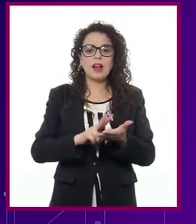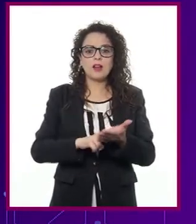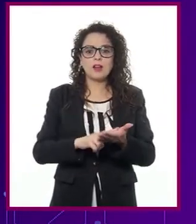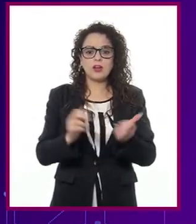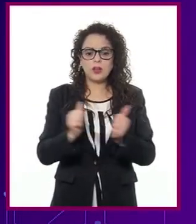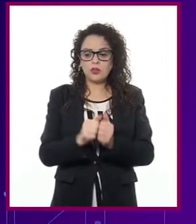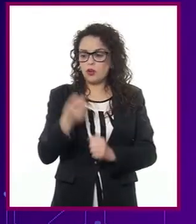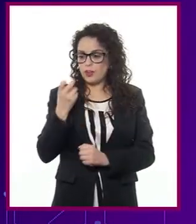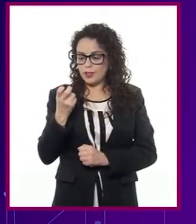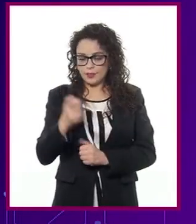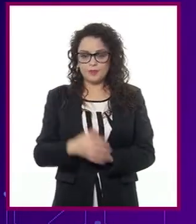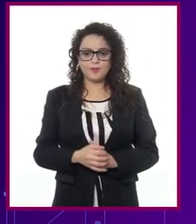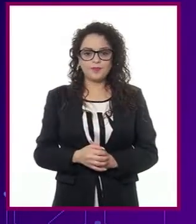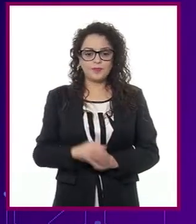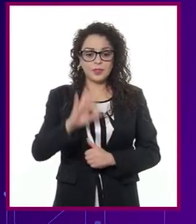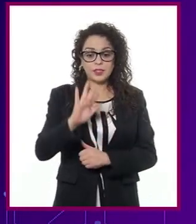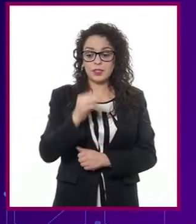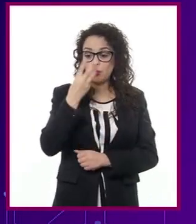problema.